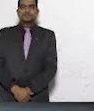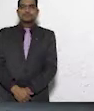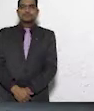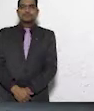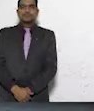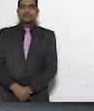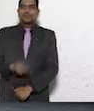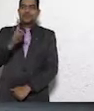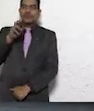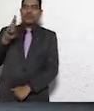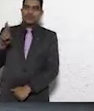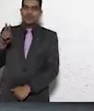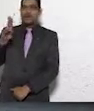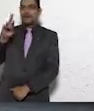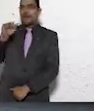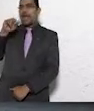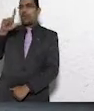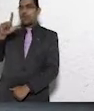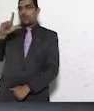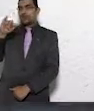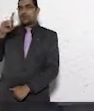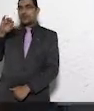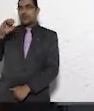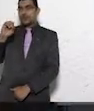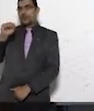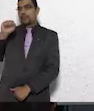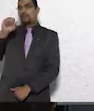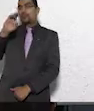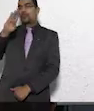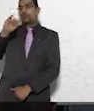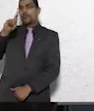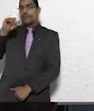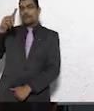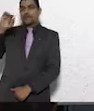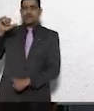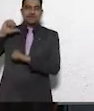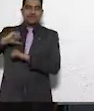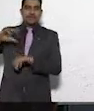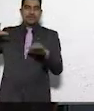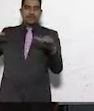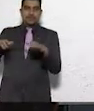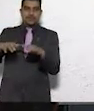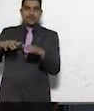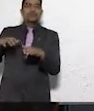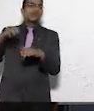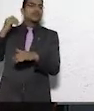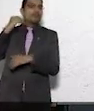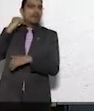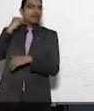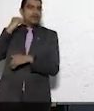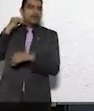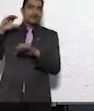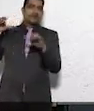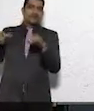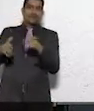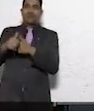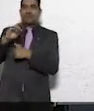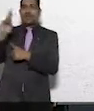El doctor Raúl Contreras Bustamante, director de la Facultad de Derecho de la UNAM.